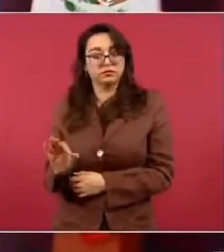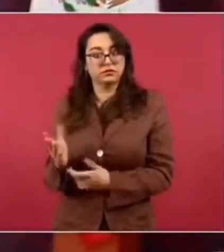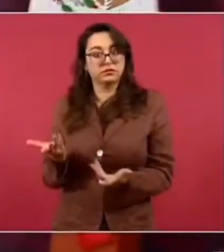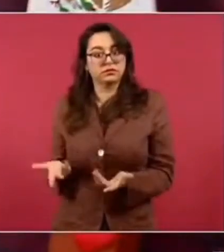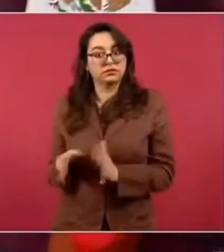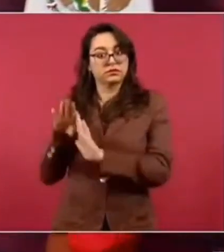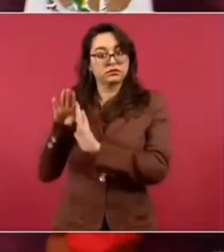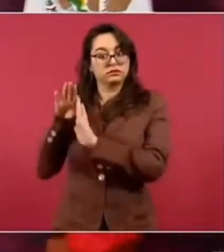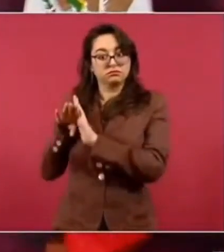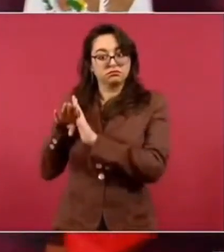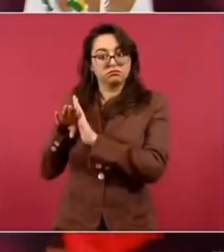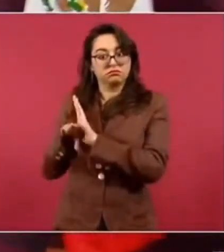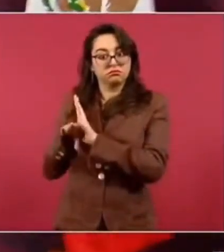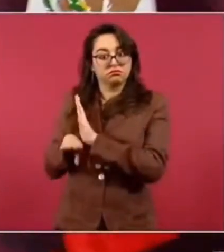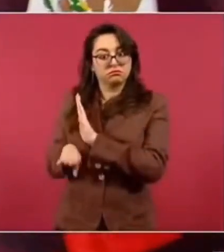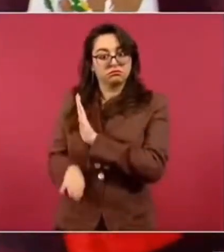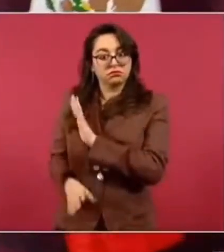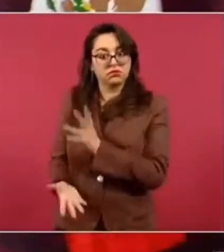Porque